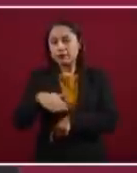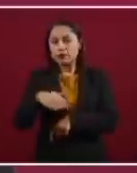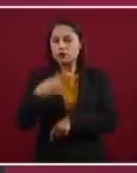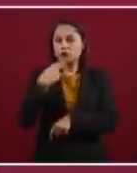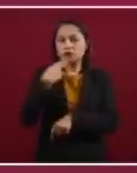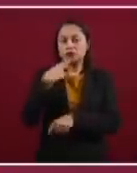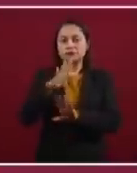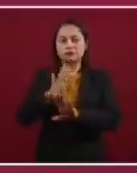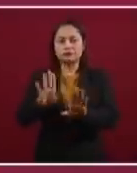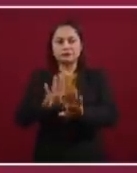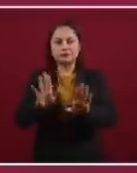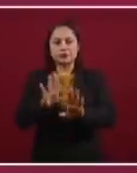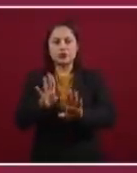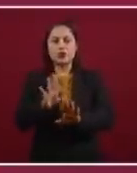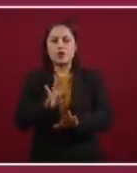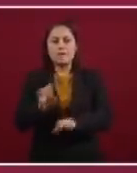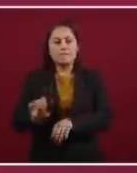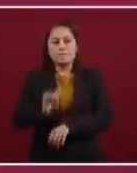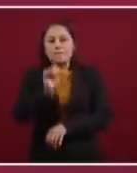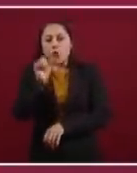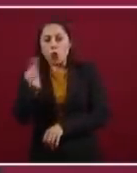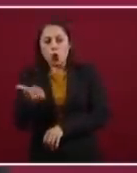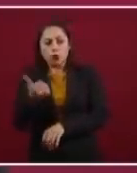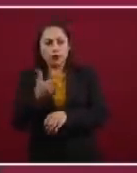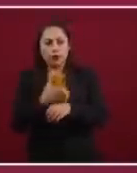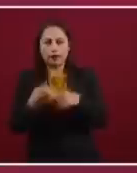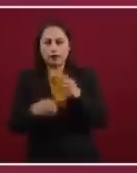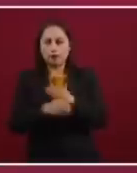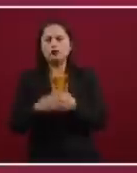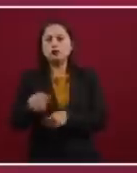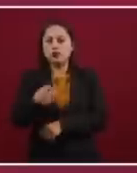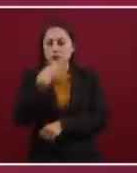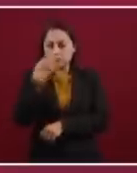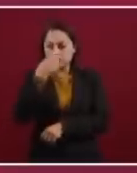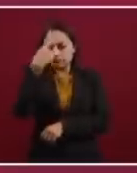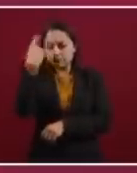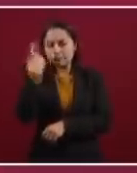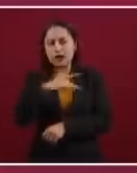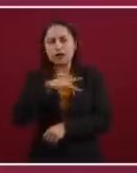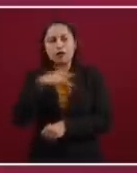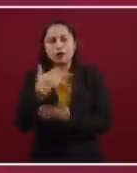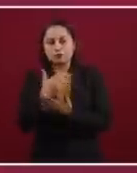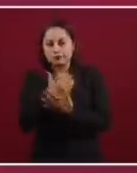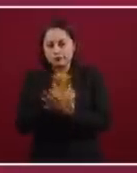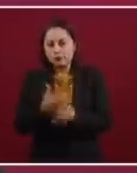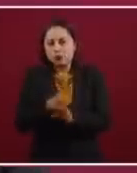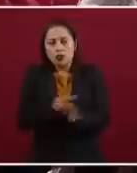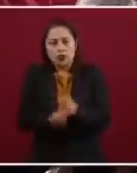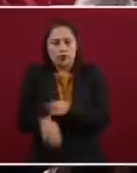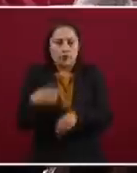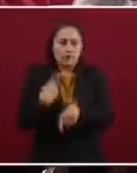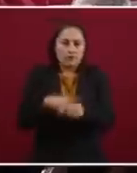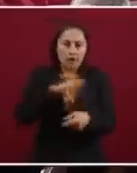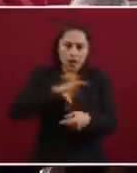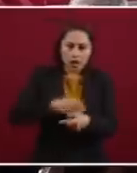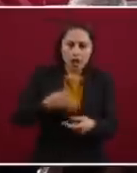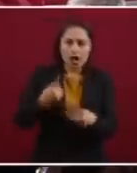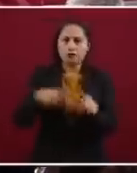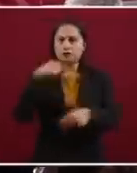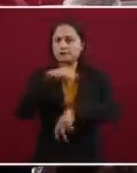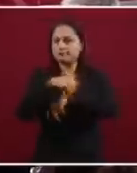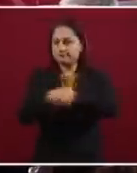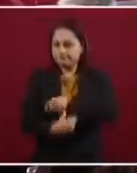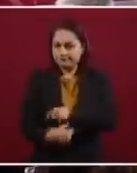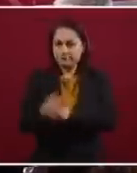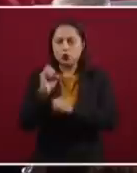usaba opioides como primera línea de tratamiento del dolor dolor para cáncer dolor para después de cirugías